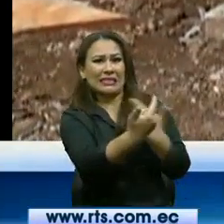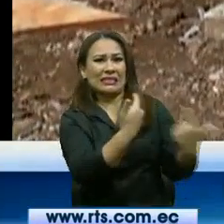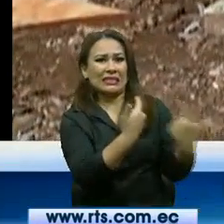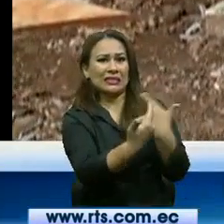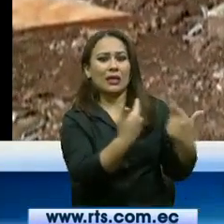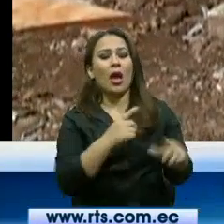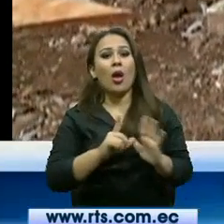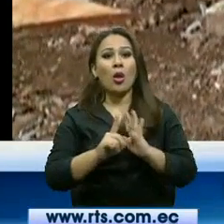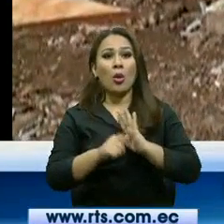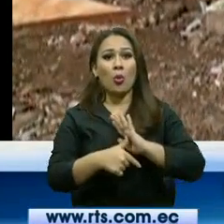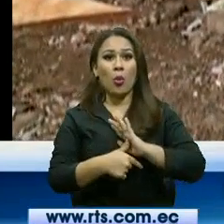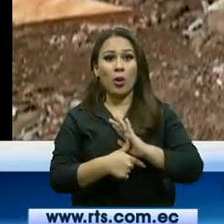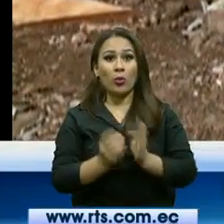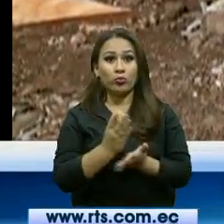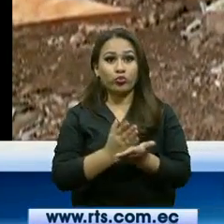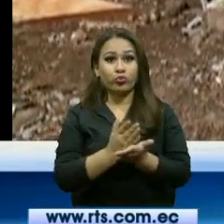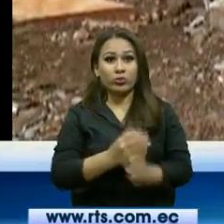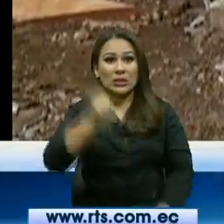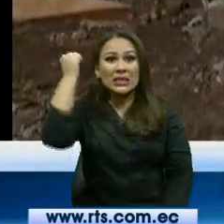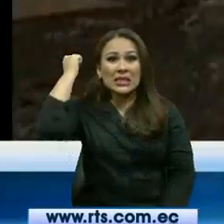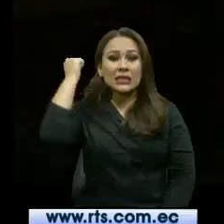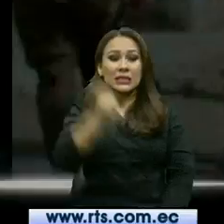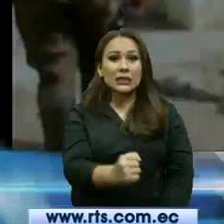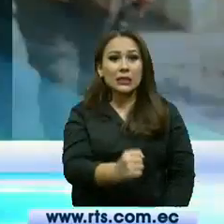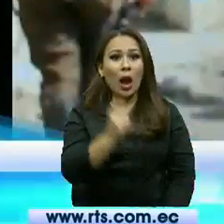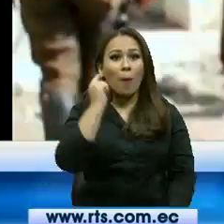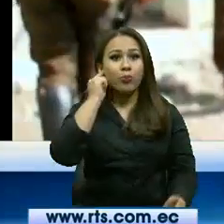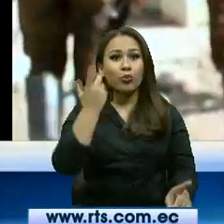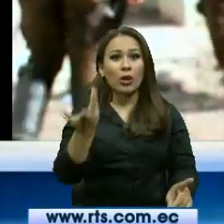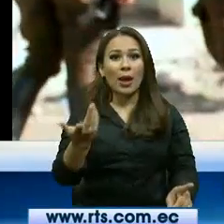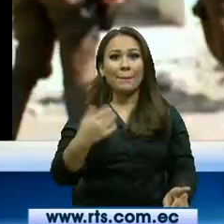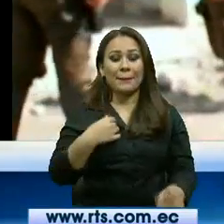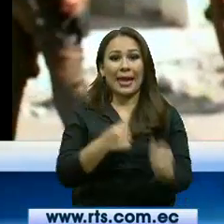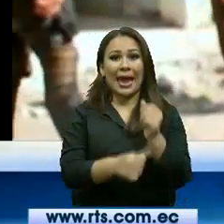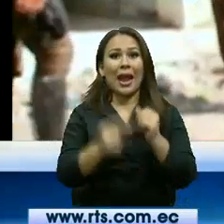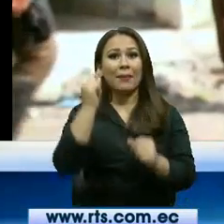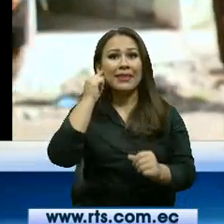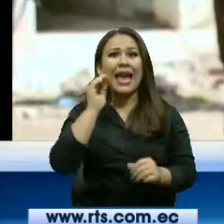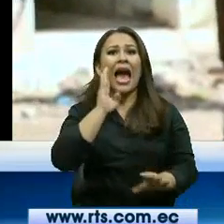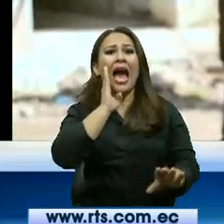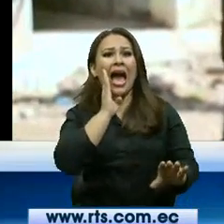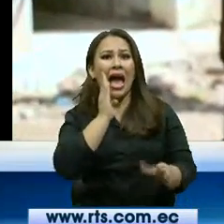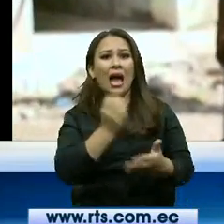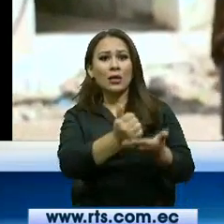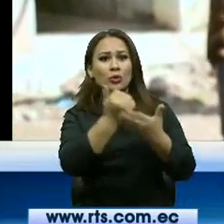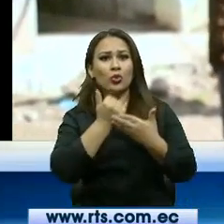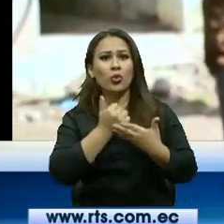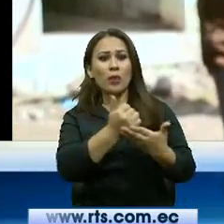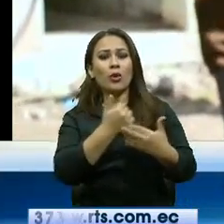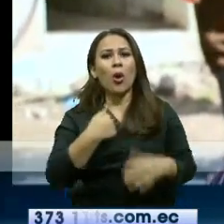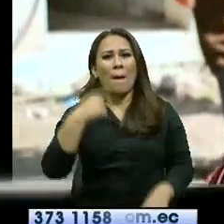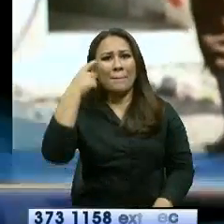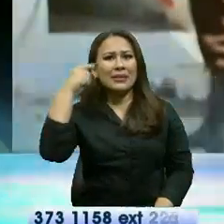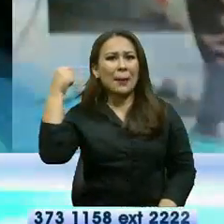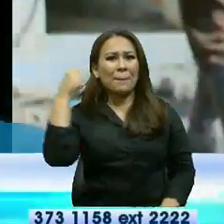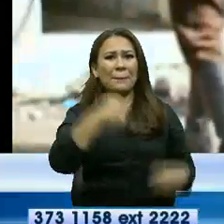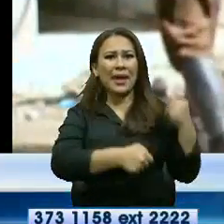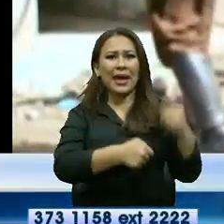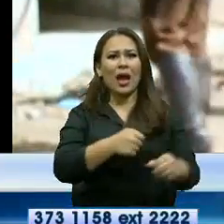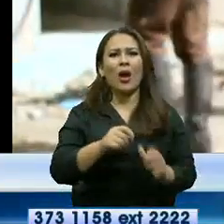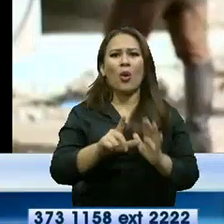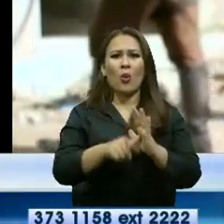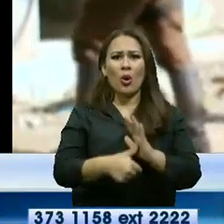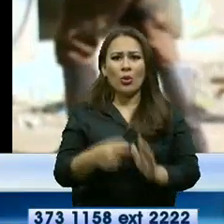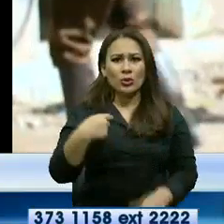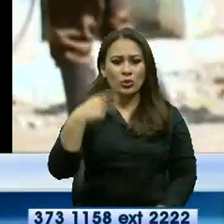que minutos después casi terminaron con la vida de la mujer. Mi ñaña me grita, ñaña, ayúdame, ayúdame. Yo pensé que le estaba pegando, y no, y